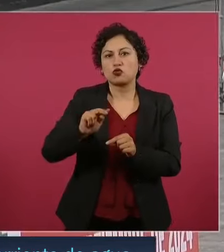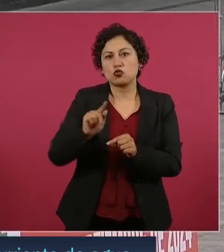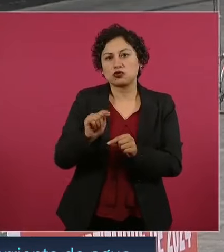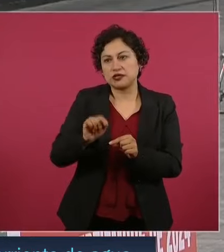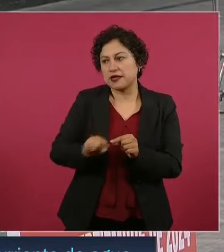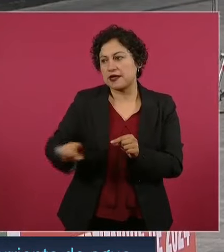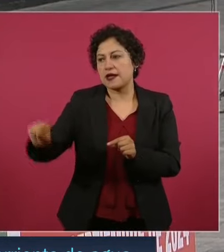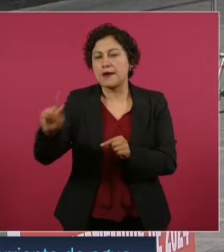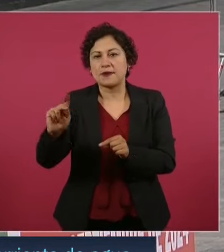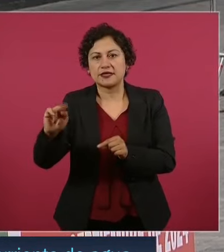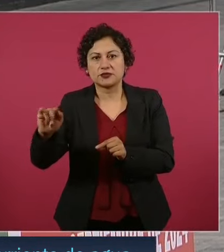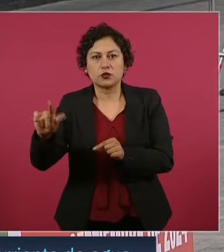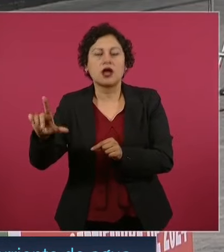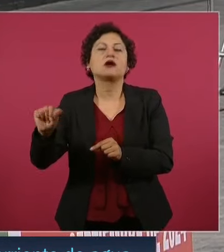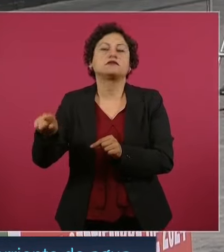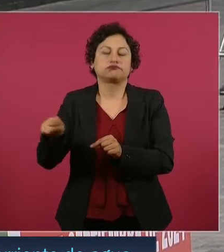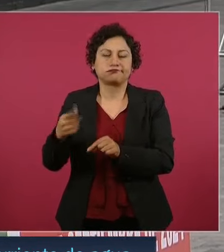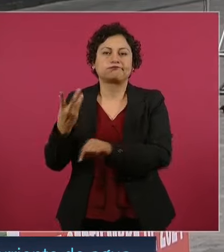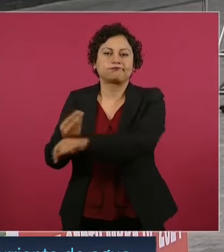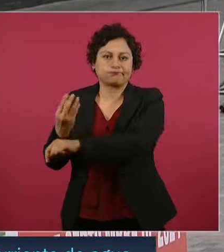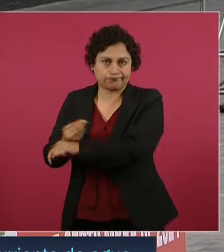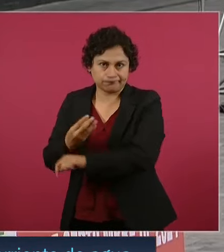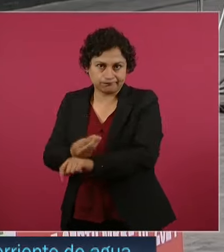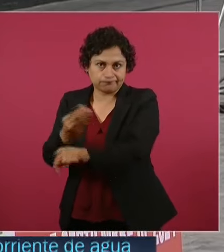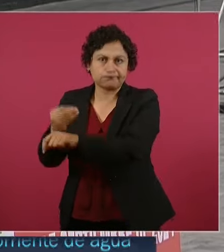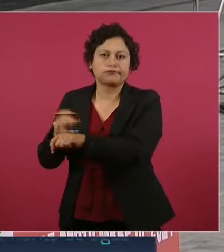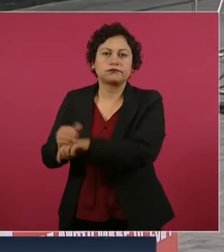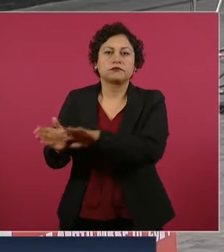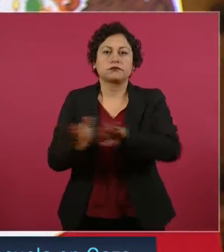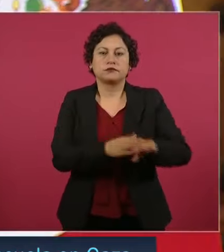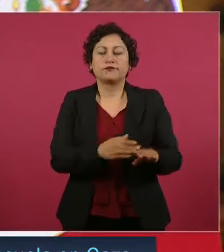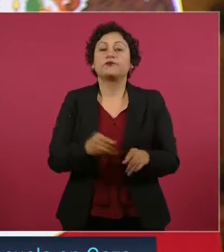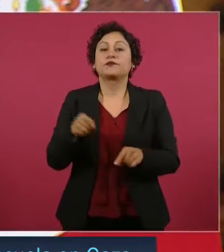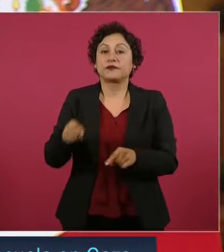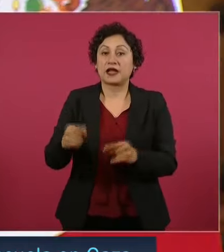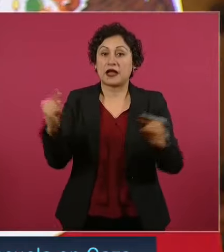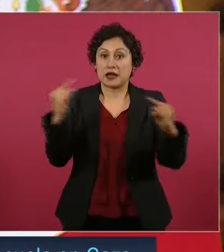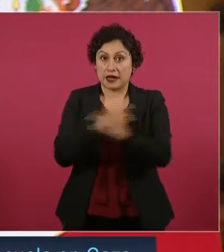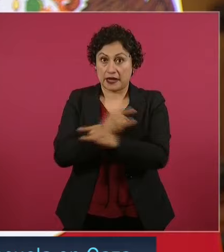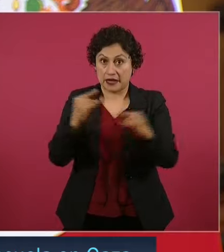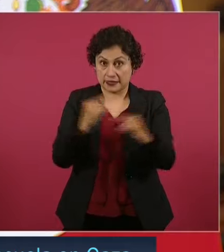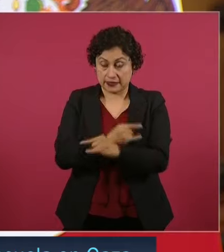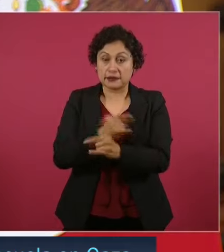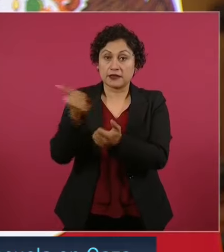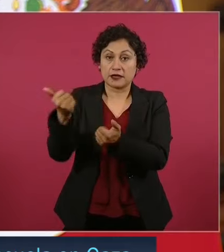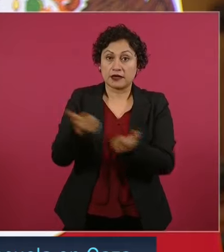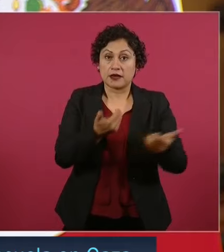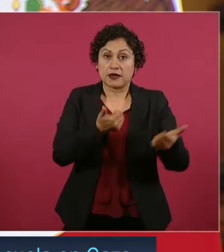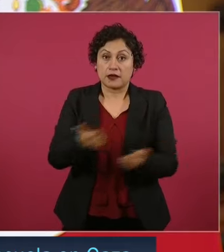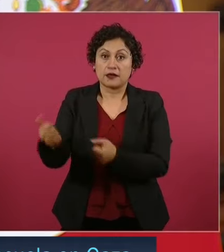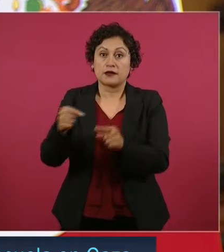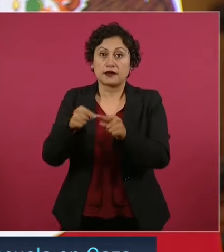se terminó el ferrocarril de carga y de pasajeros de Coatzacoalcos a Salina Cruz.